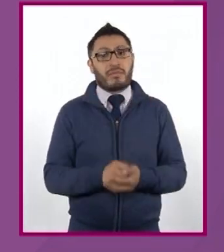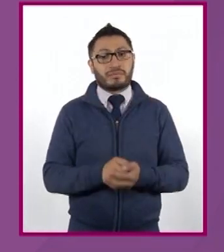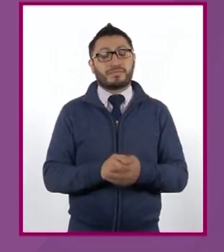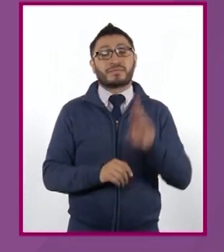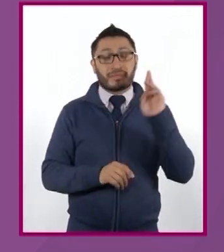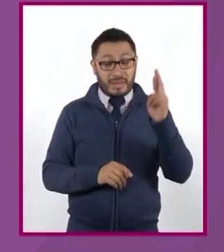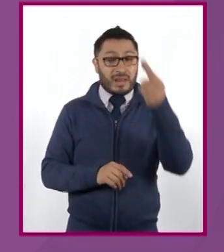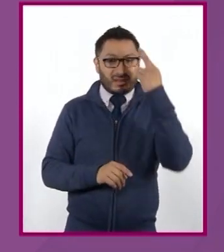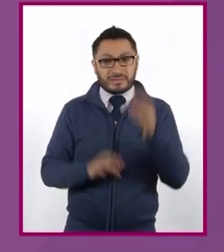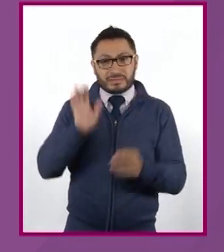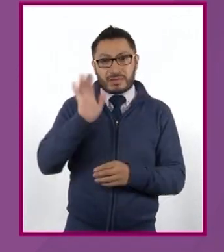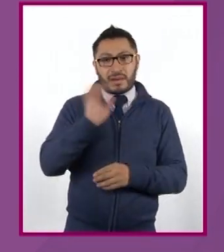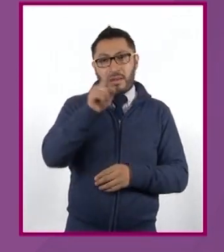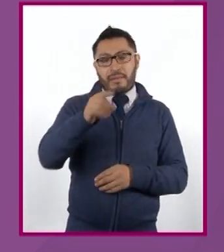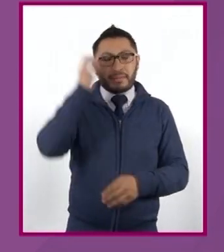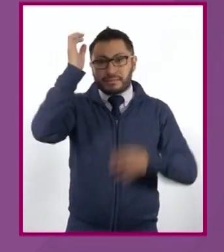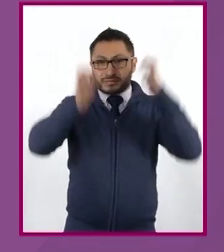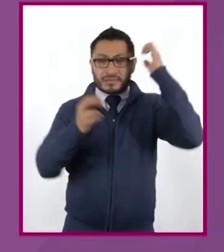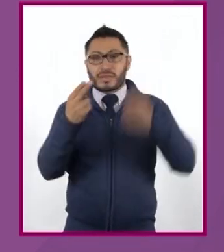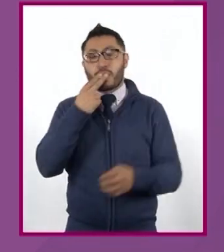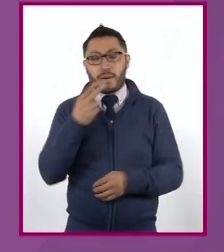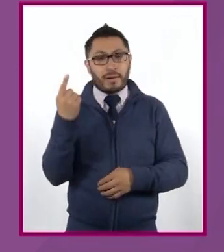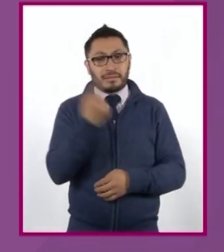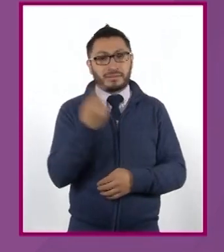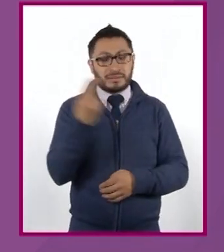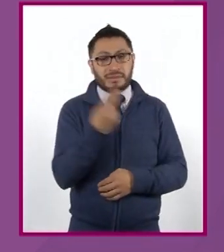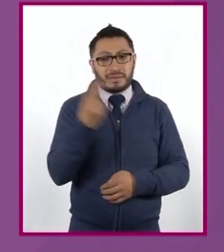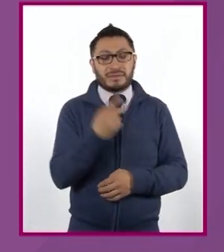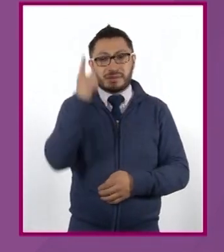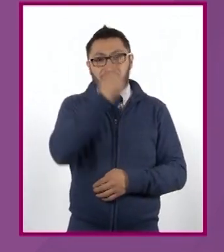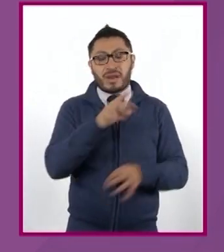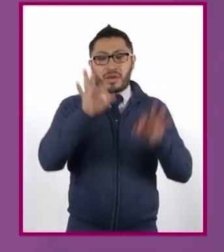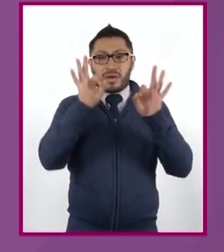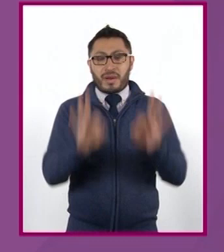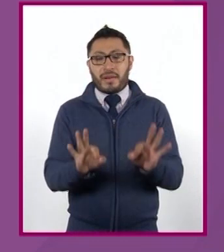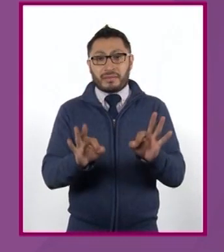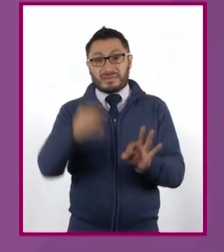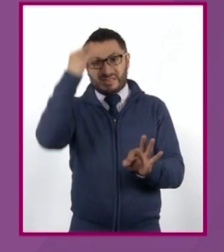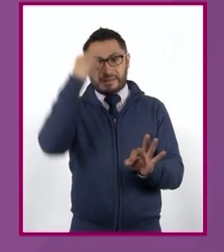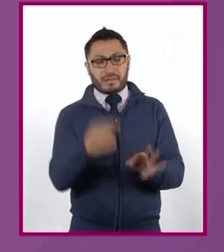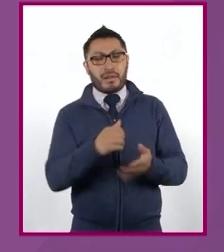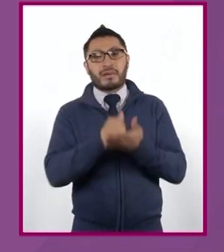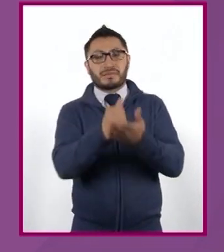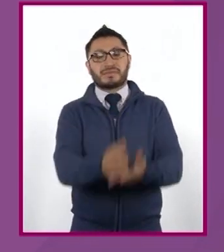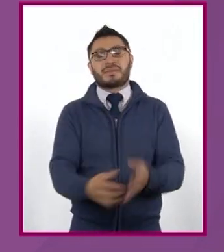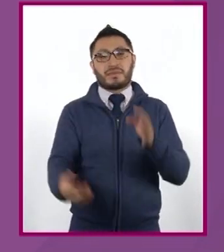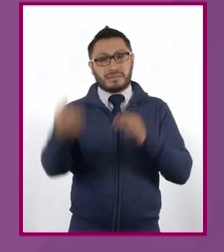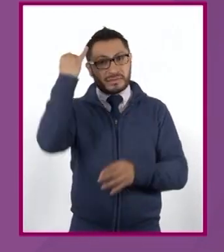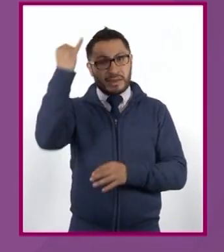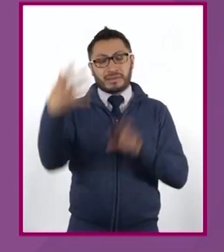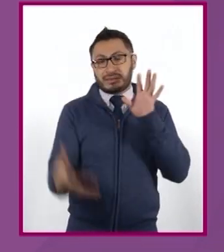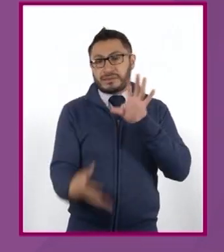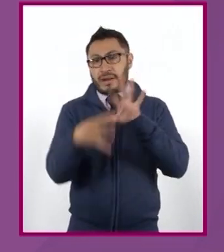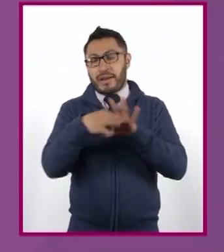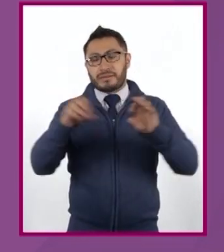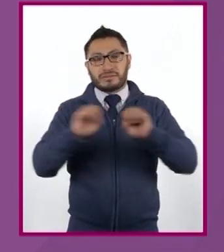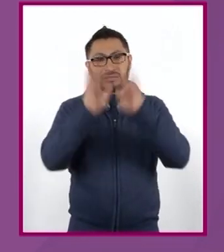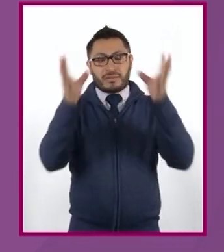Recordemos que al momento de exponer necesitamos el lenguaje formal, ya que es aquel que nos ayudará a asociar la idea de una manera más